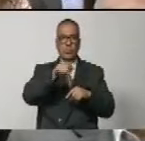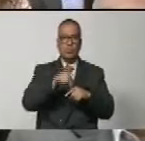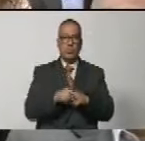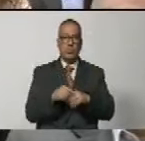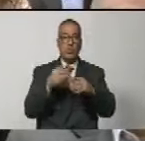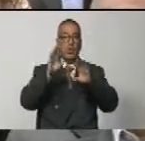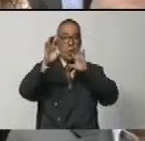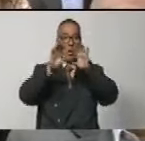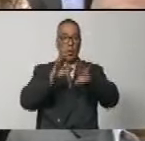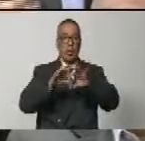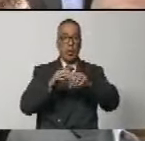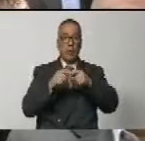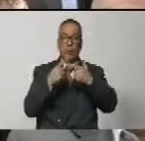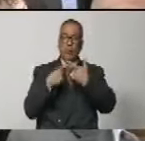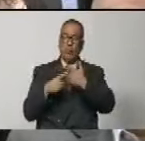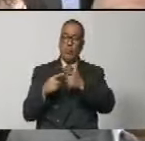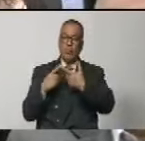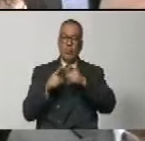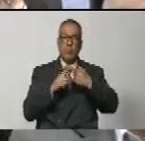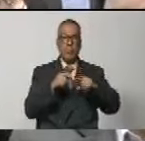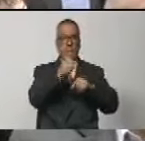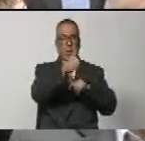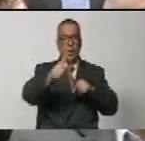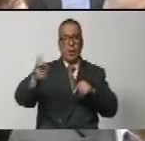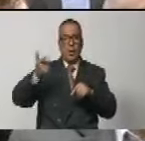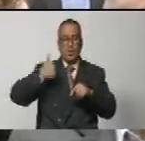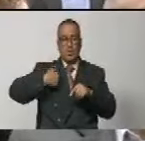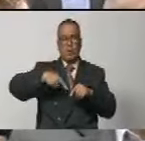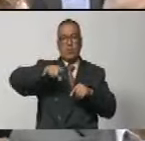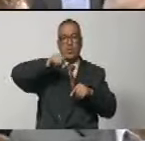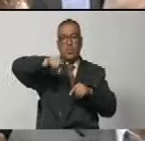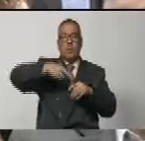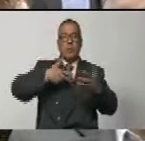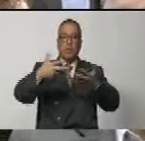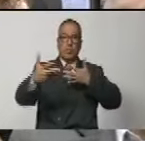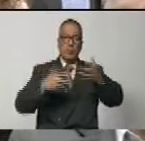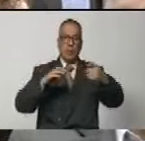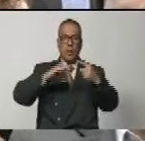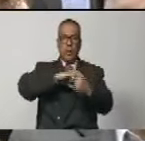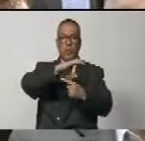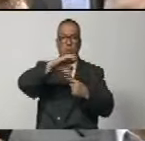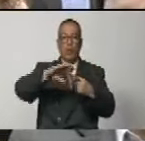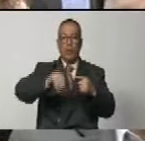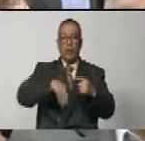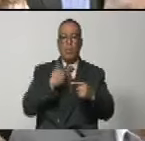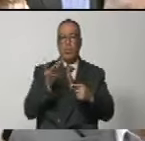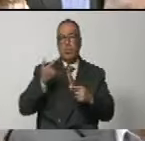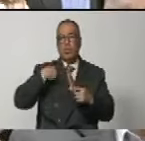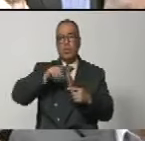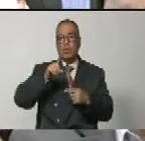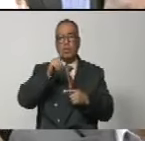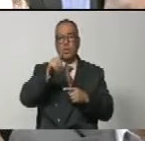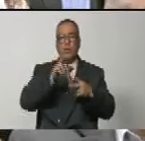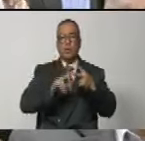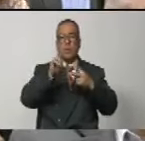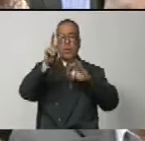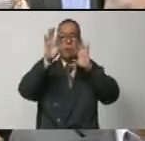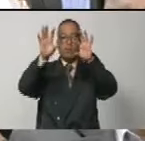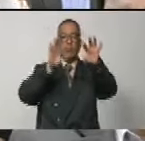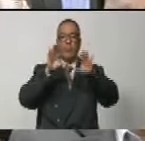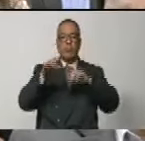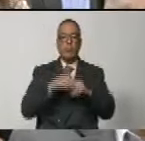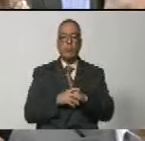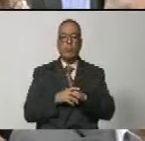en nuestras naciones, desde la diversidad que cada uno tiene, ese intercambio cultural que podamos tener entre ambas